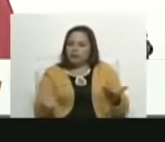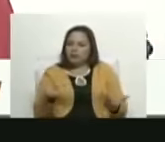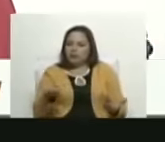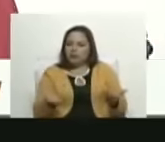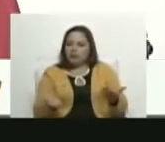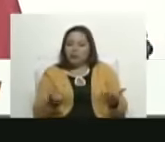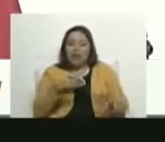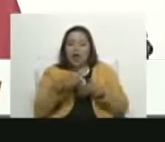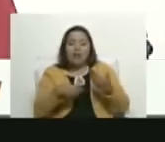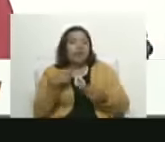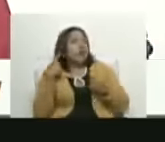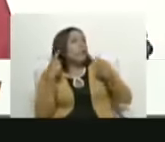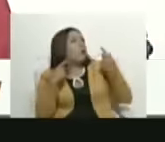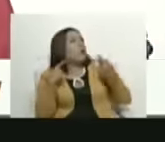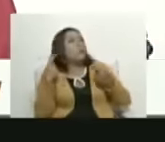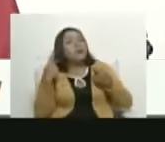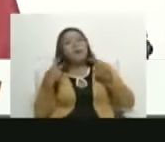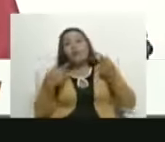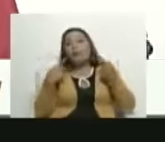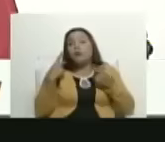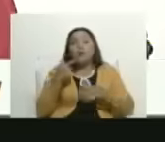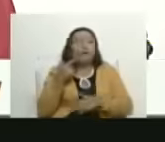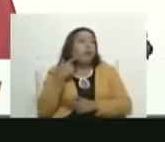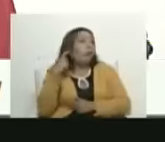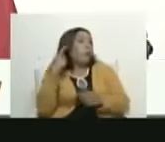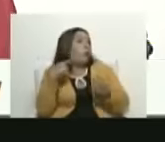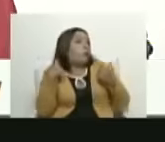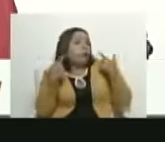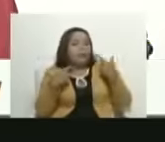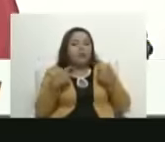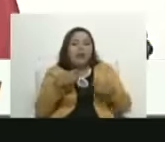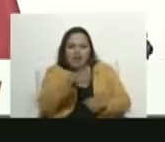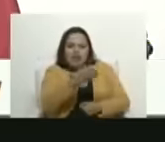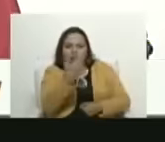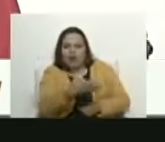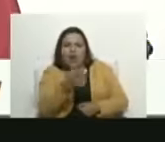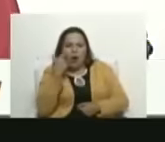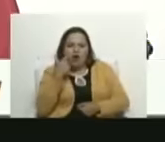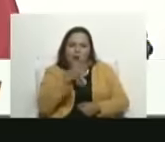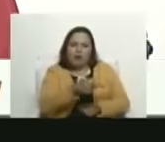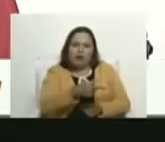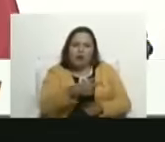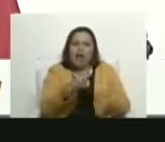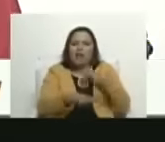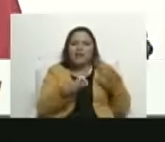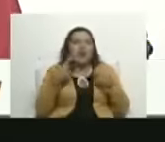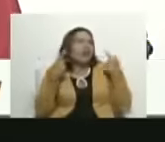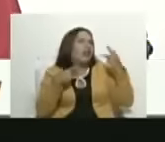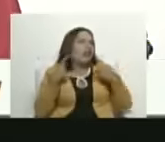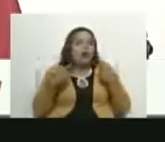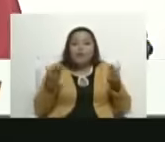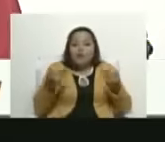Hasta el loco o la loca. Bueno, ese papel les queda bien a ellos. Fácil, no tienen que hacer mucho esfuerzo.